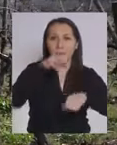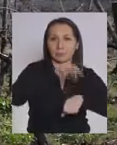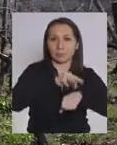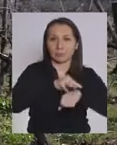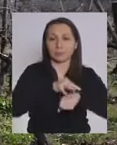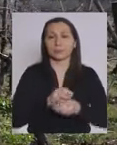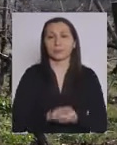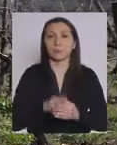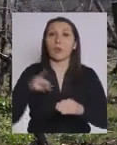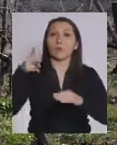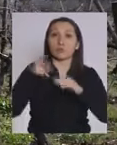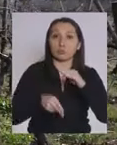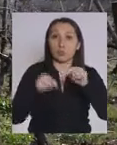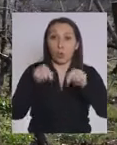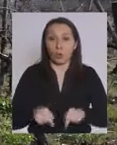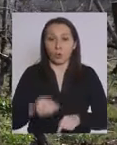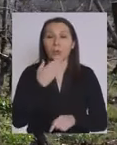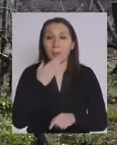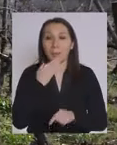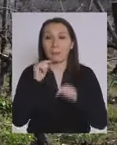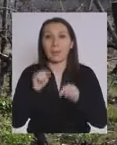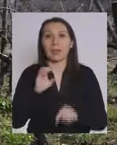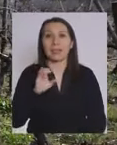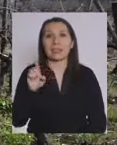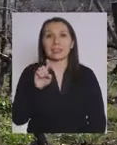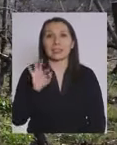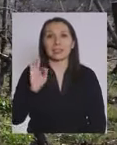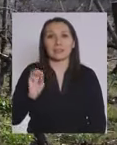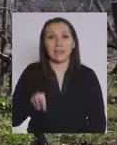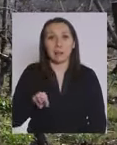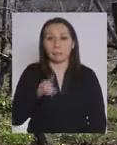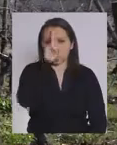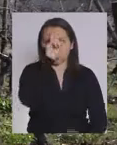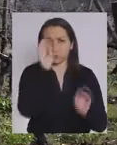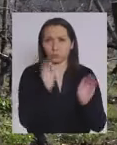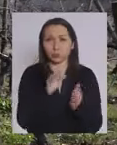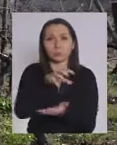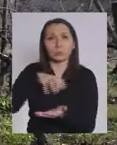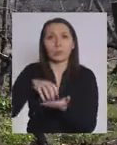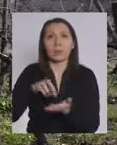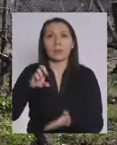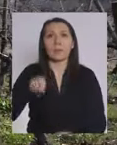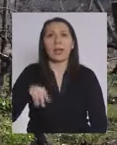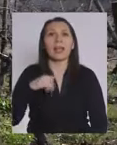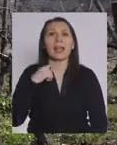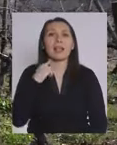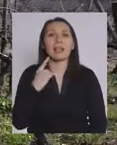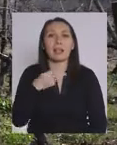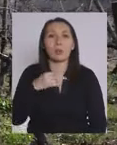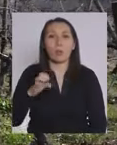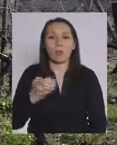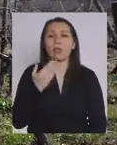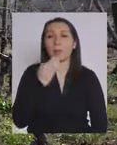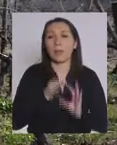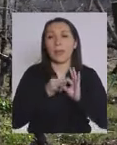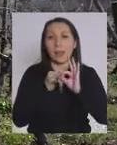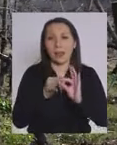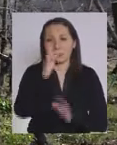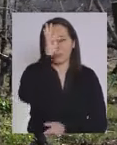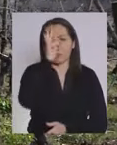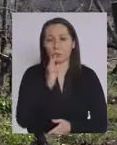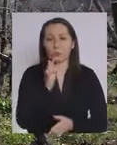inauguramos también hoy día un cesfam en panquehue y quiero agradecer también a los funcionarios del